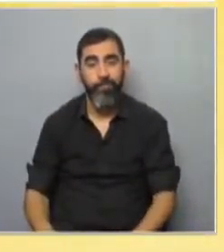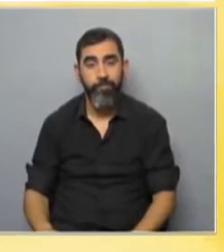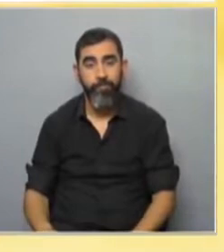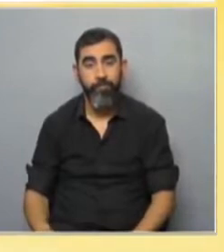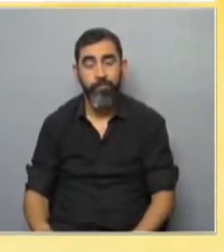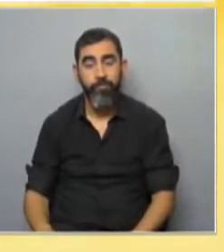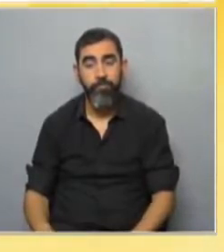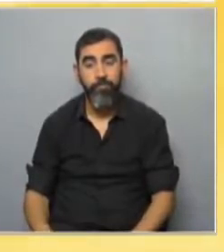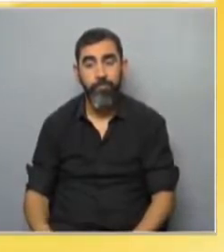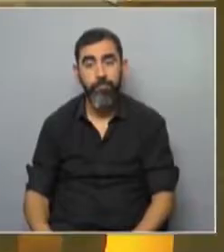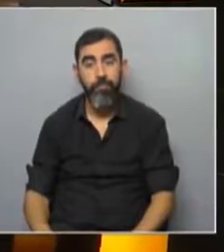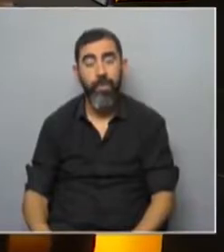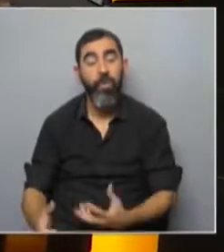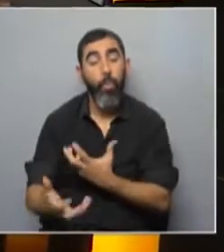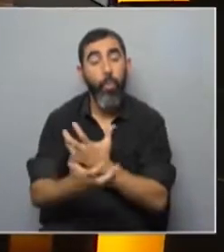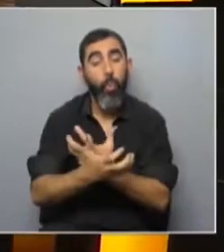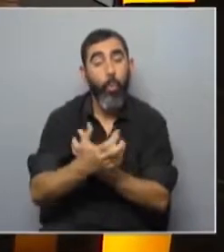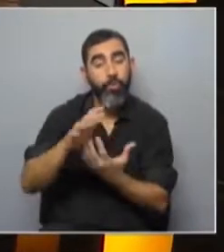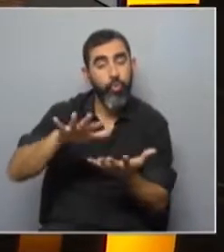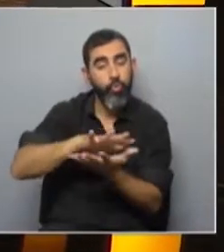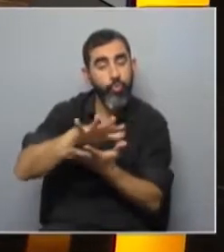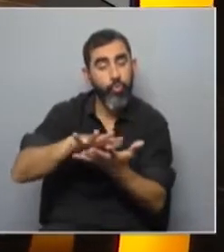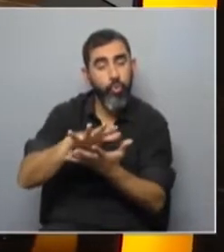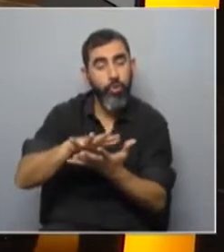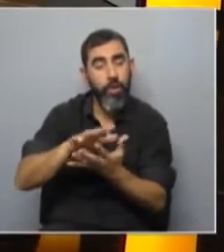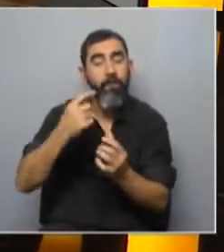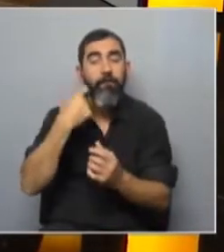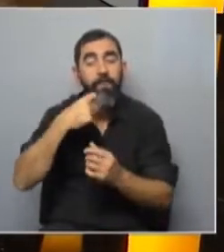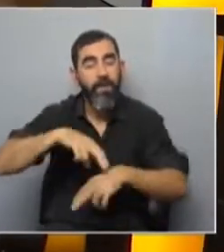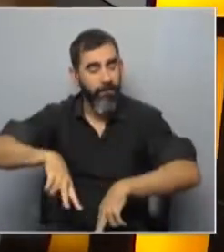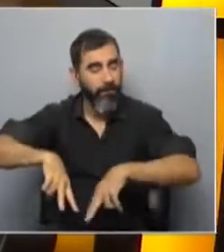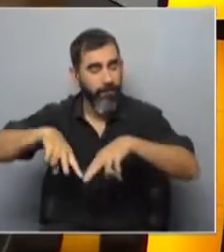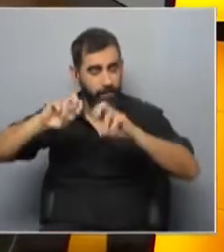Es una región anatómica un poco subestudiada todavía.